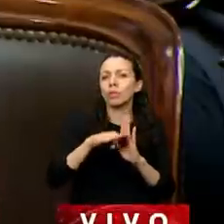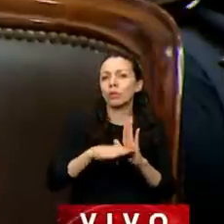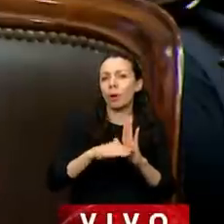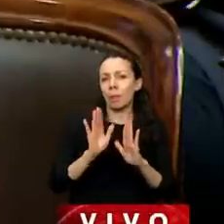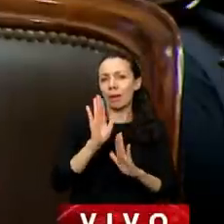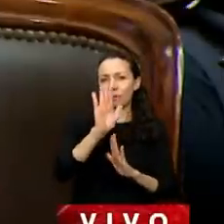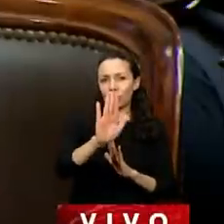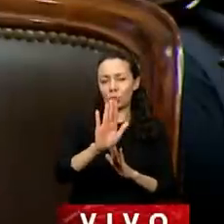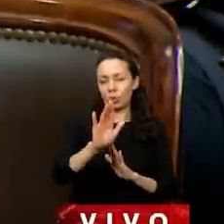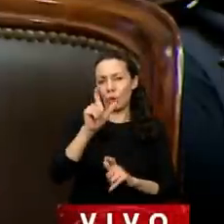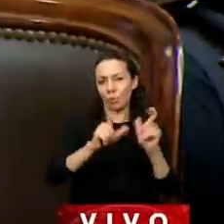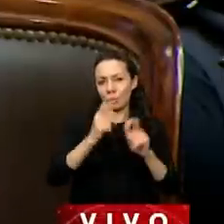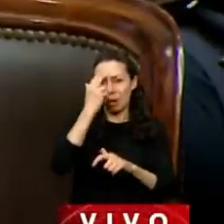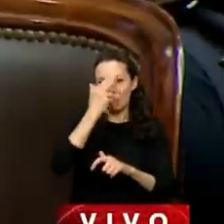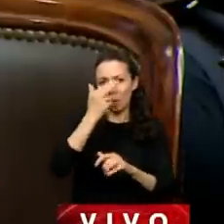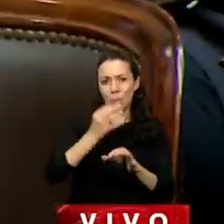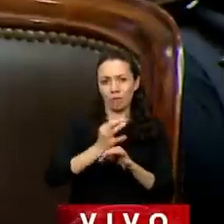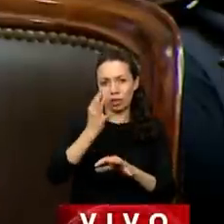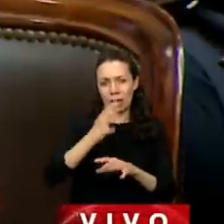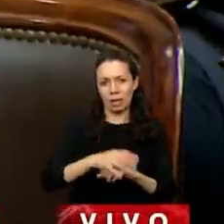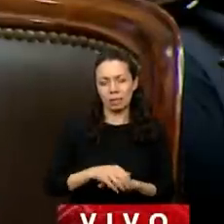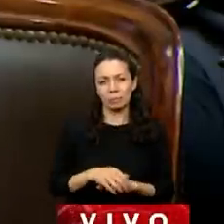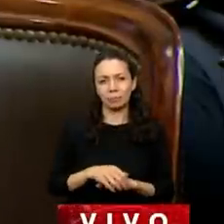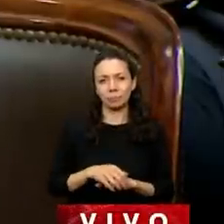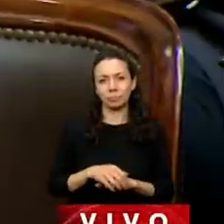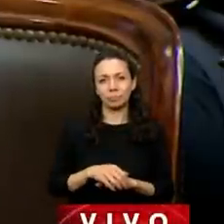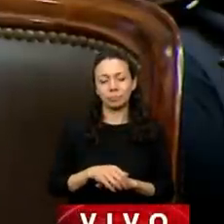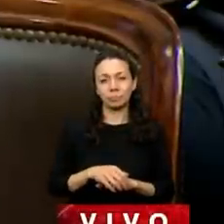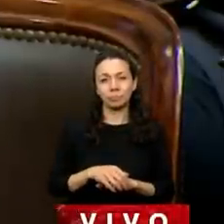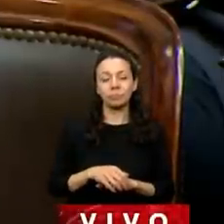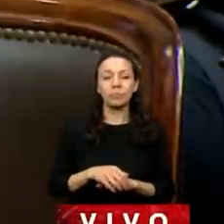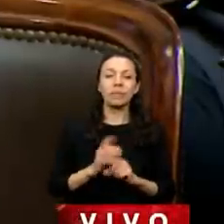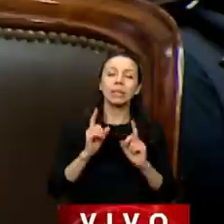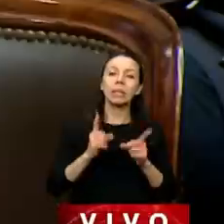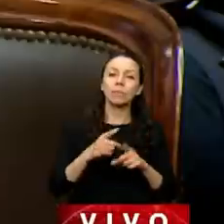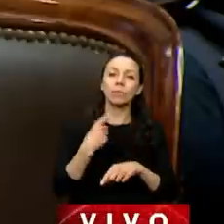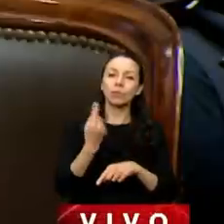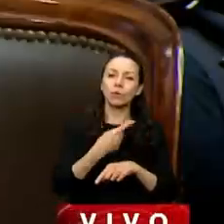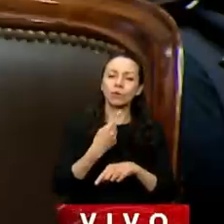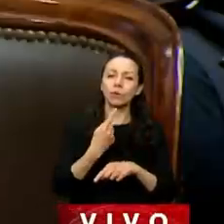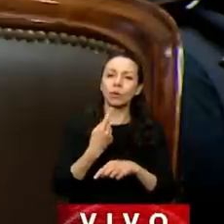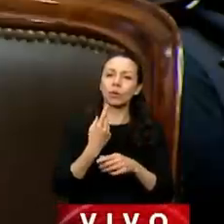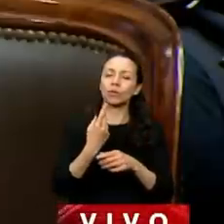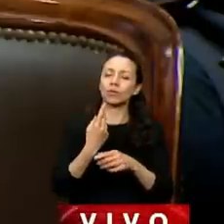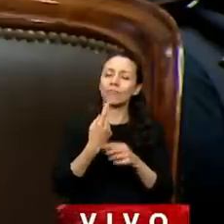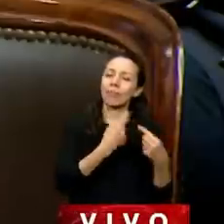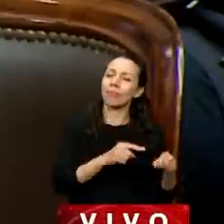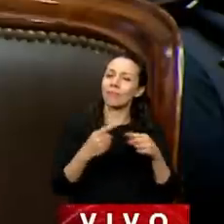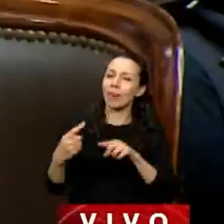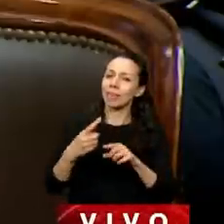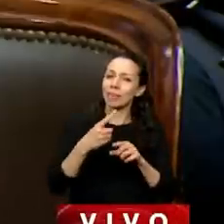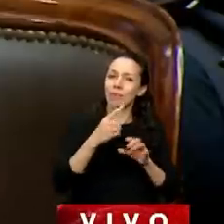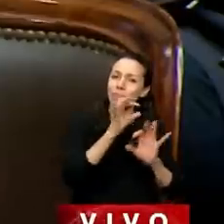profesionales. Seguidamente, otra diferencia que planteamos es la necesidad de que aquellas carreras